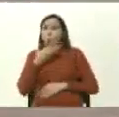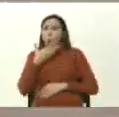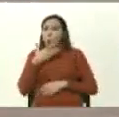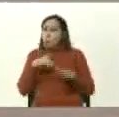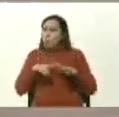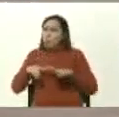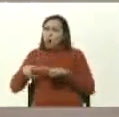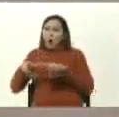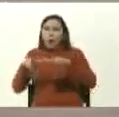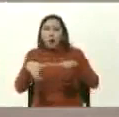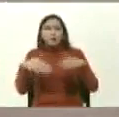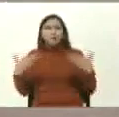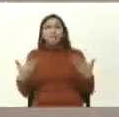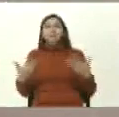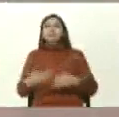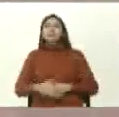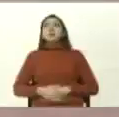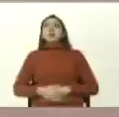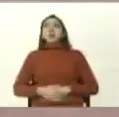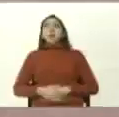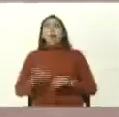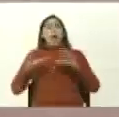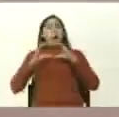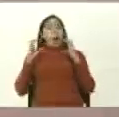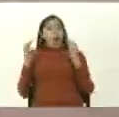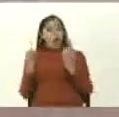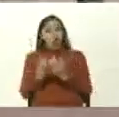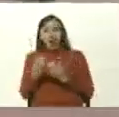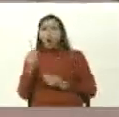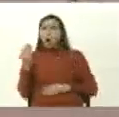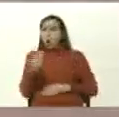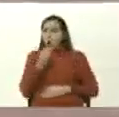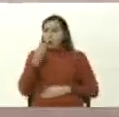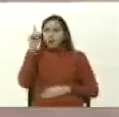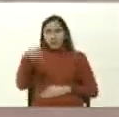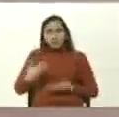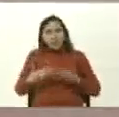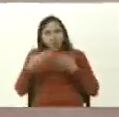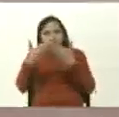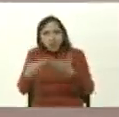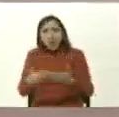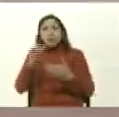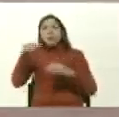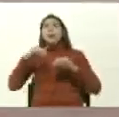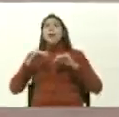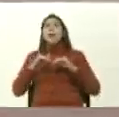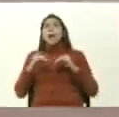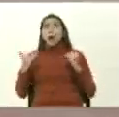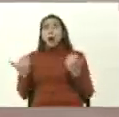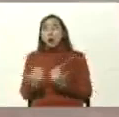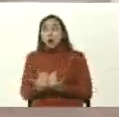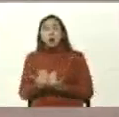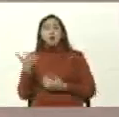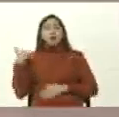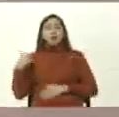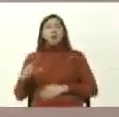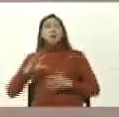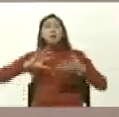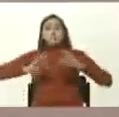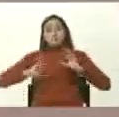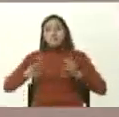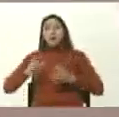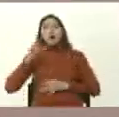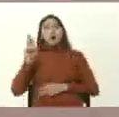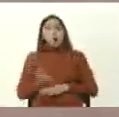talento que, aparte de sus aulas, todo el programa de alimentación escolar, tiene sus canchas, vicepresidenta, tiene sus